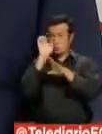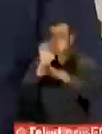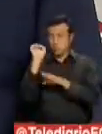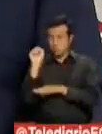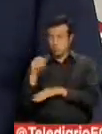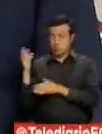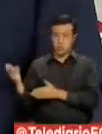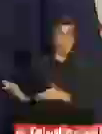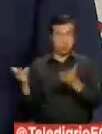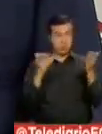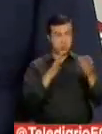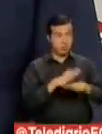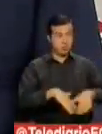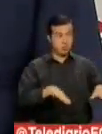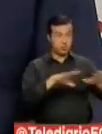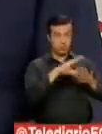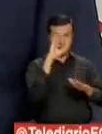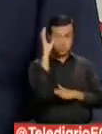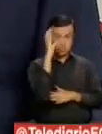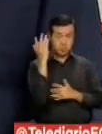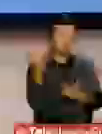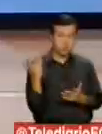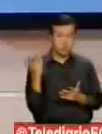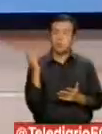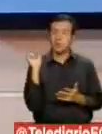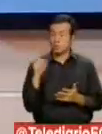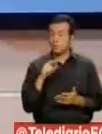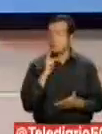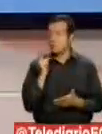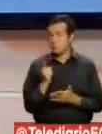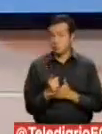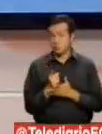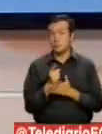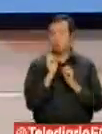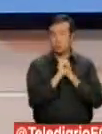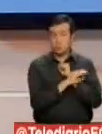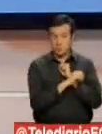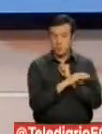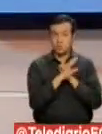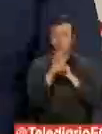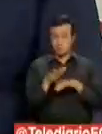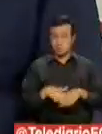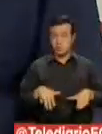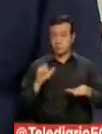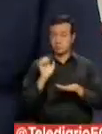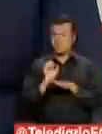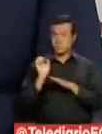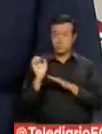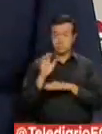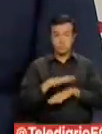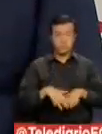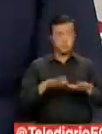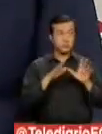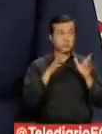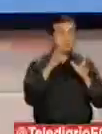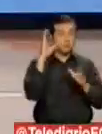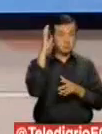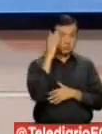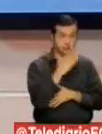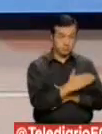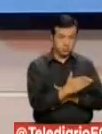ecuatorianas operen en Colombia? Absolutamente. ¿Y que haya publicidad producida en el Ecuador emitida por los medios